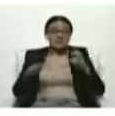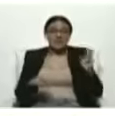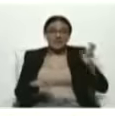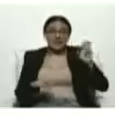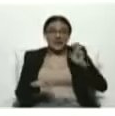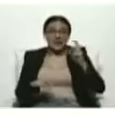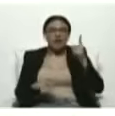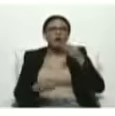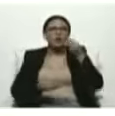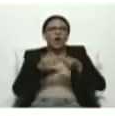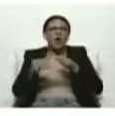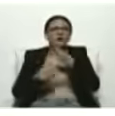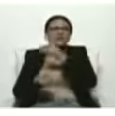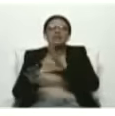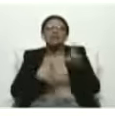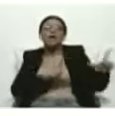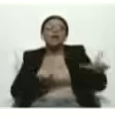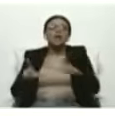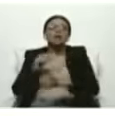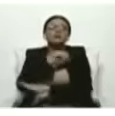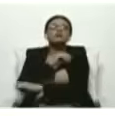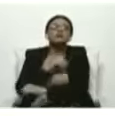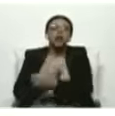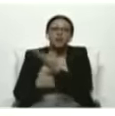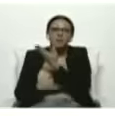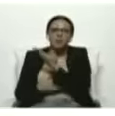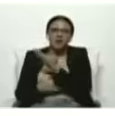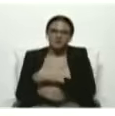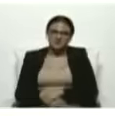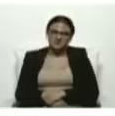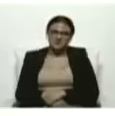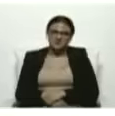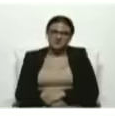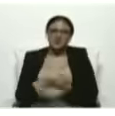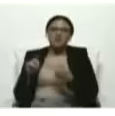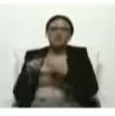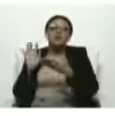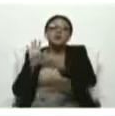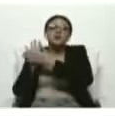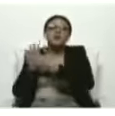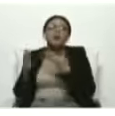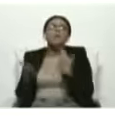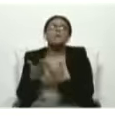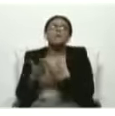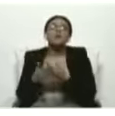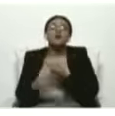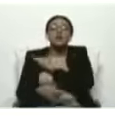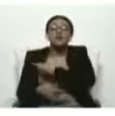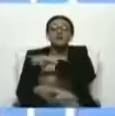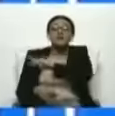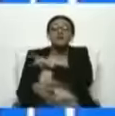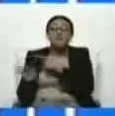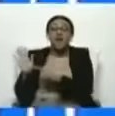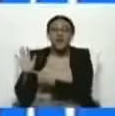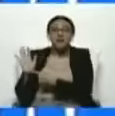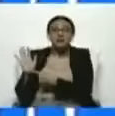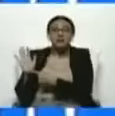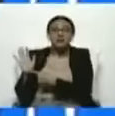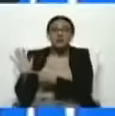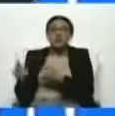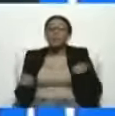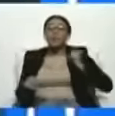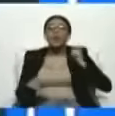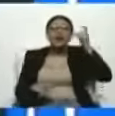se tenían las actas de votación de las mesas. Y esto lo publican. Y no solamente viene un loco, un psicótico,